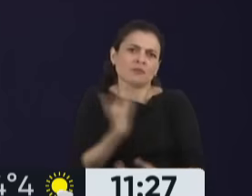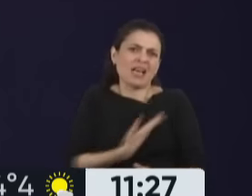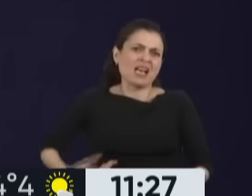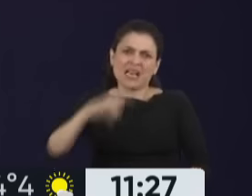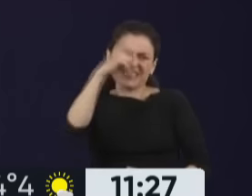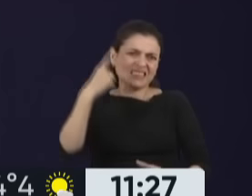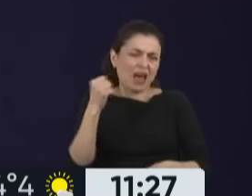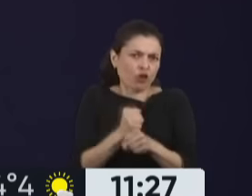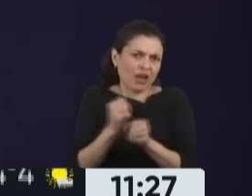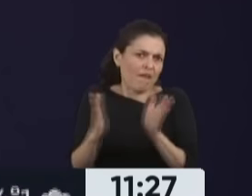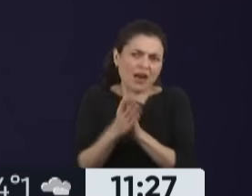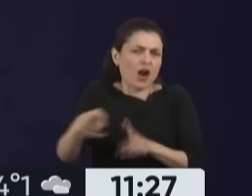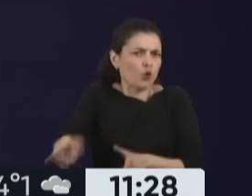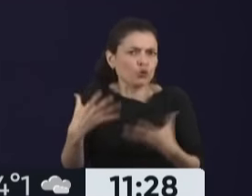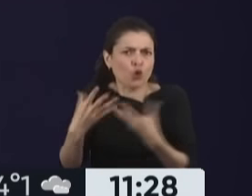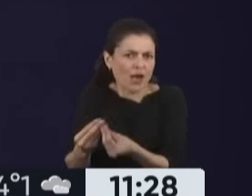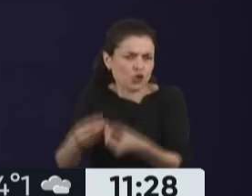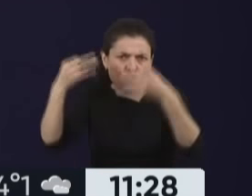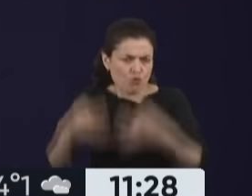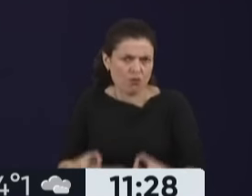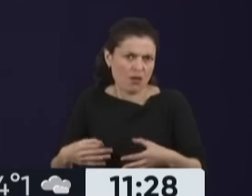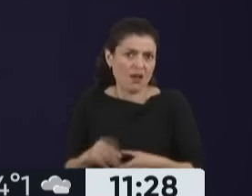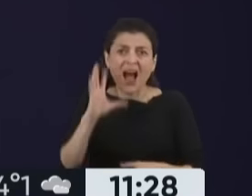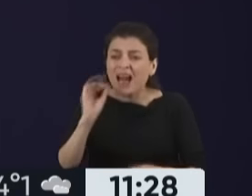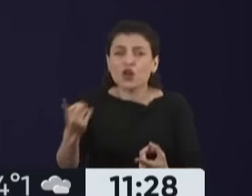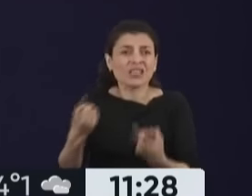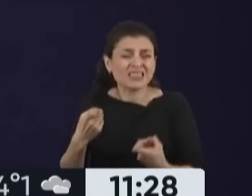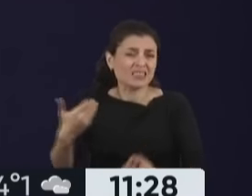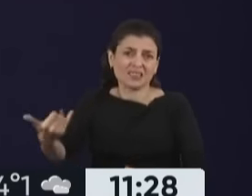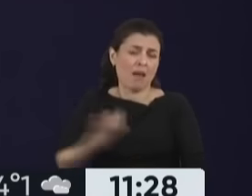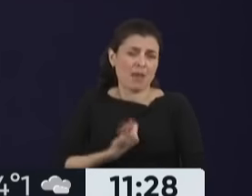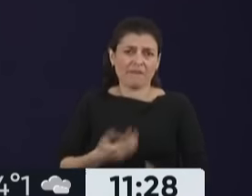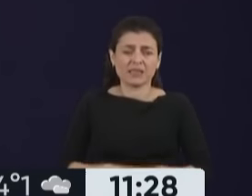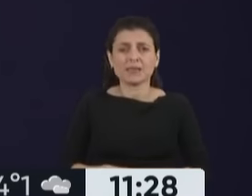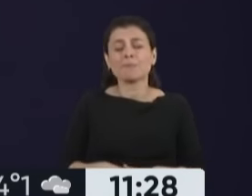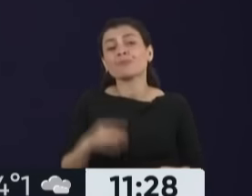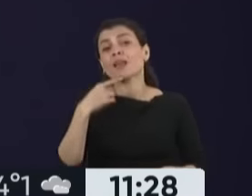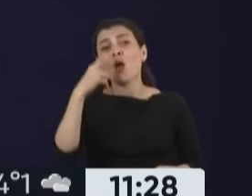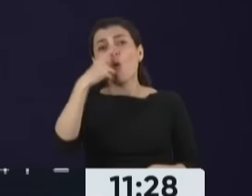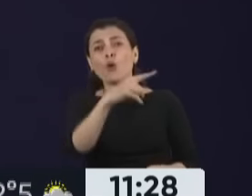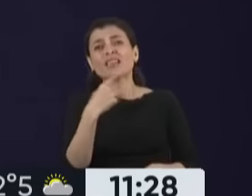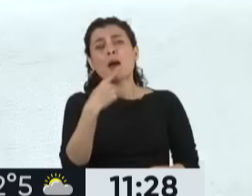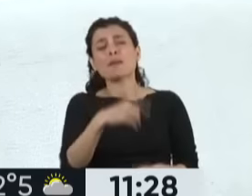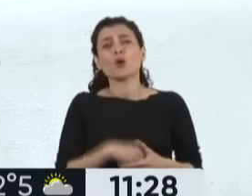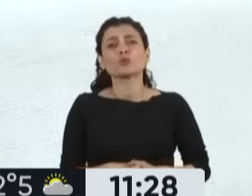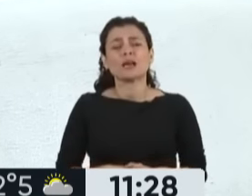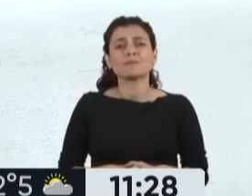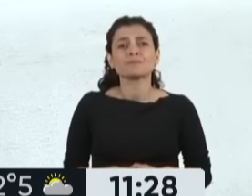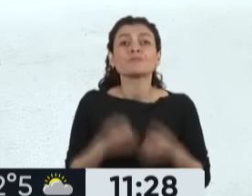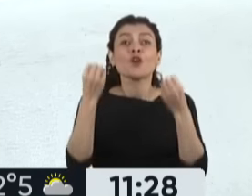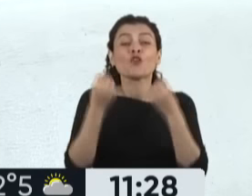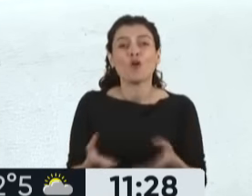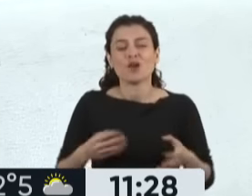Estado Nacional a disposición de quien lo requiera. Última pregunta. Juan Pablo. ¿Cómo estás,